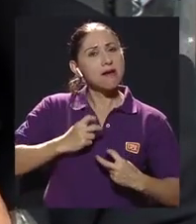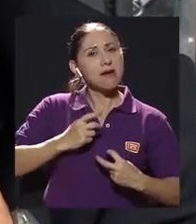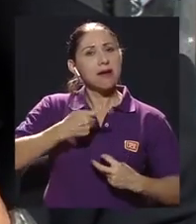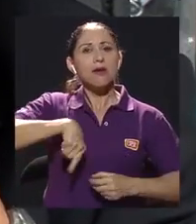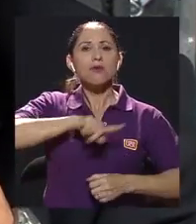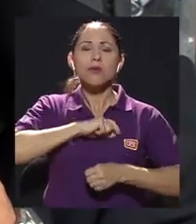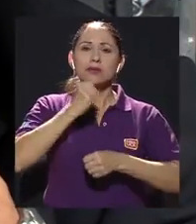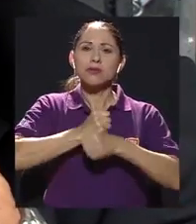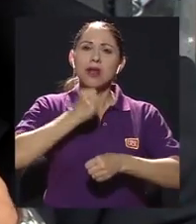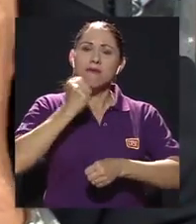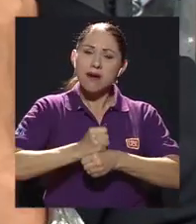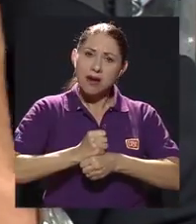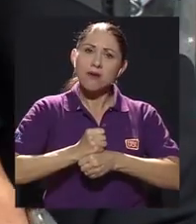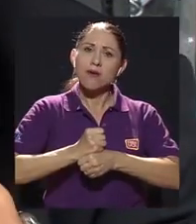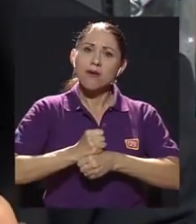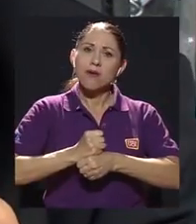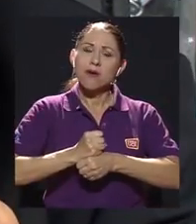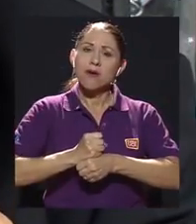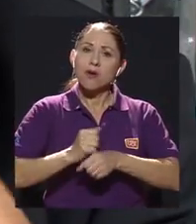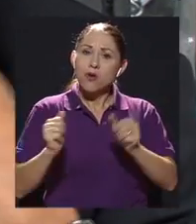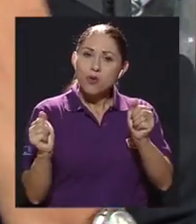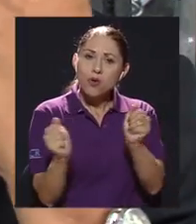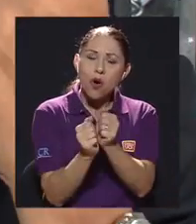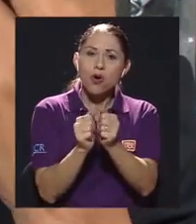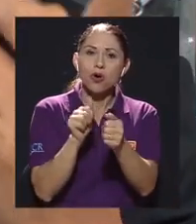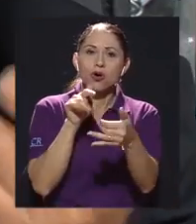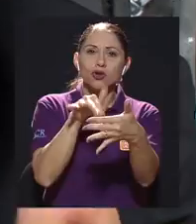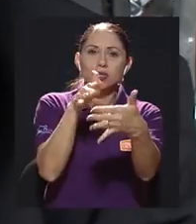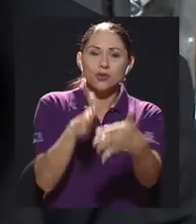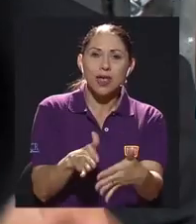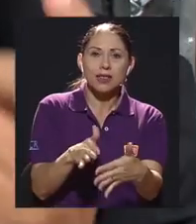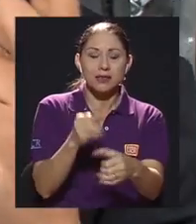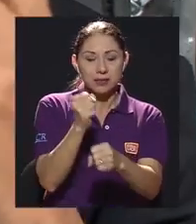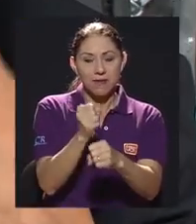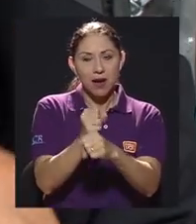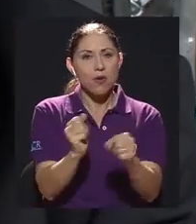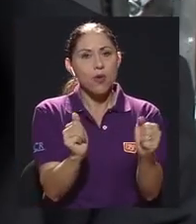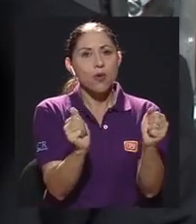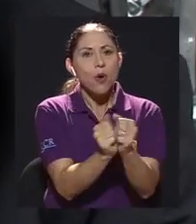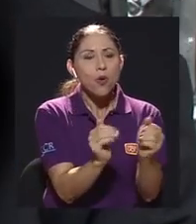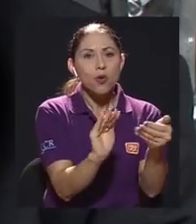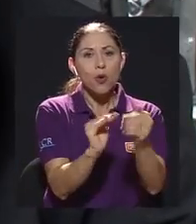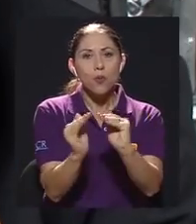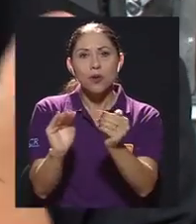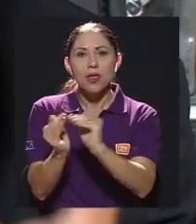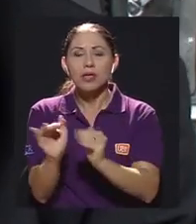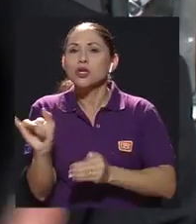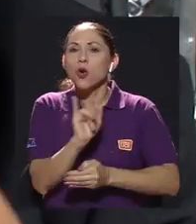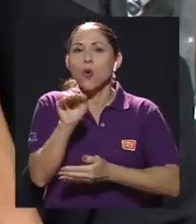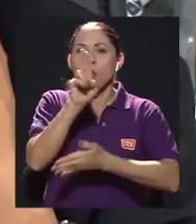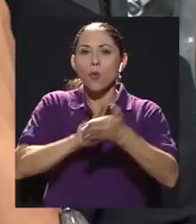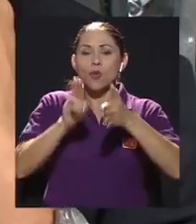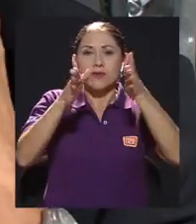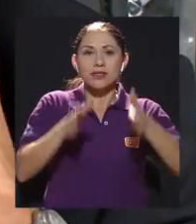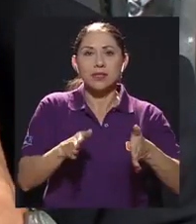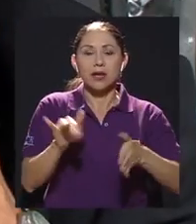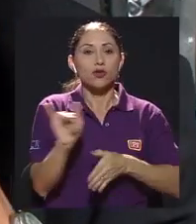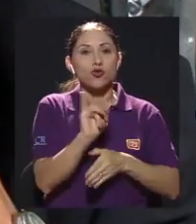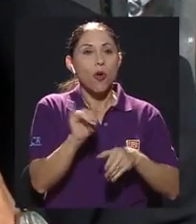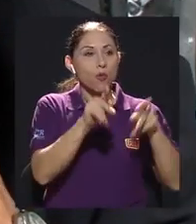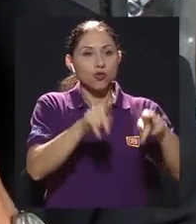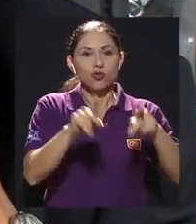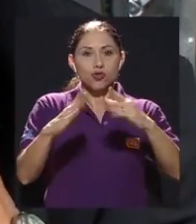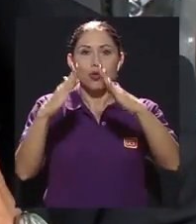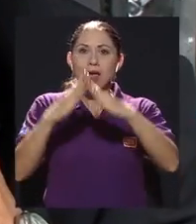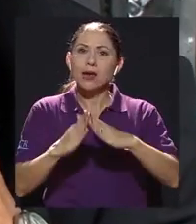trabajo con los estudiantes, con las comunidades, como universitarios, como ciudadanos, un